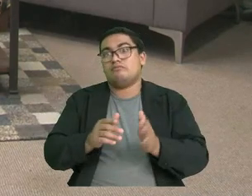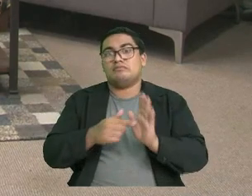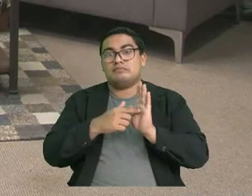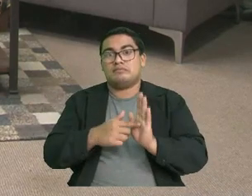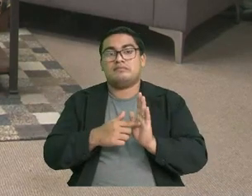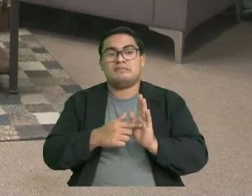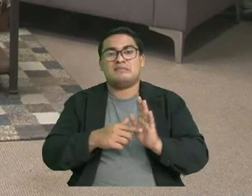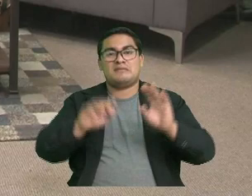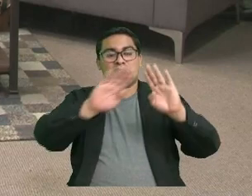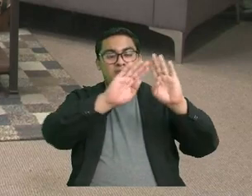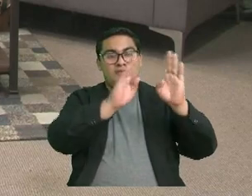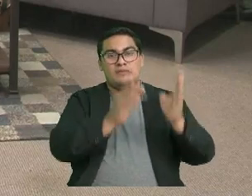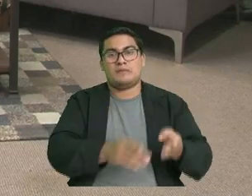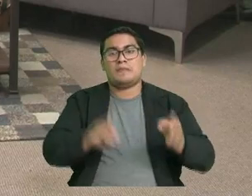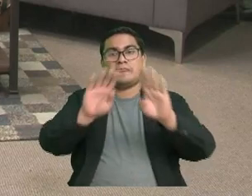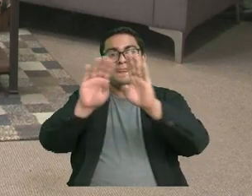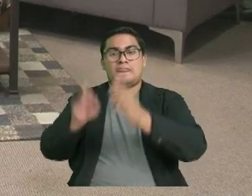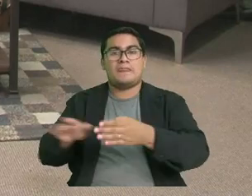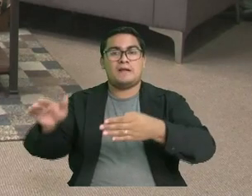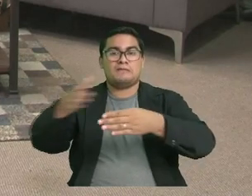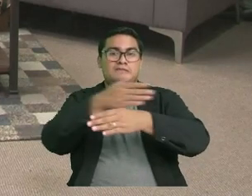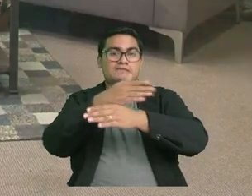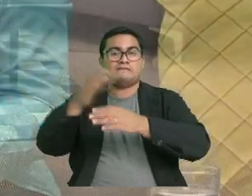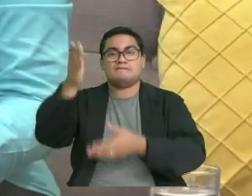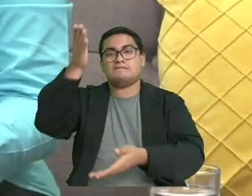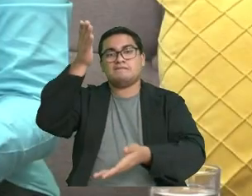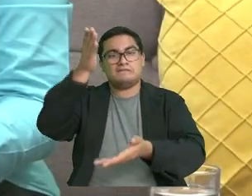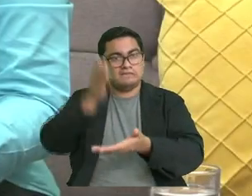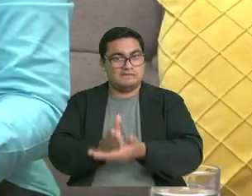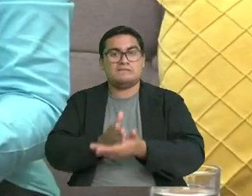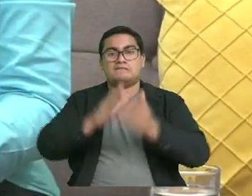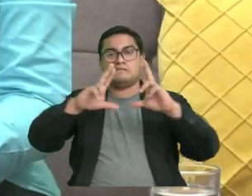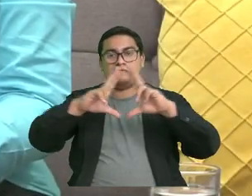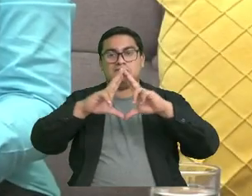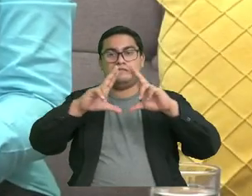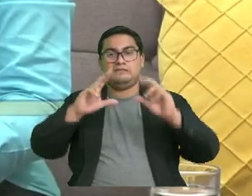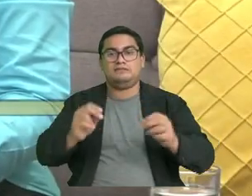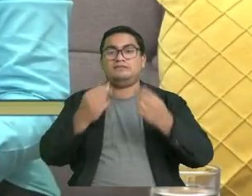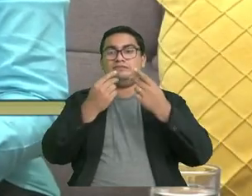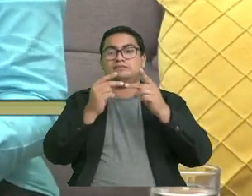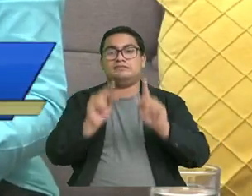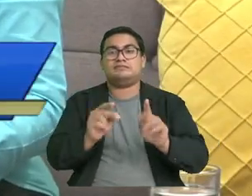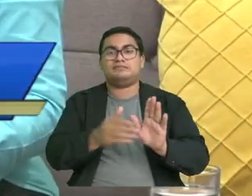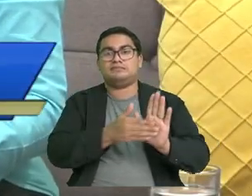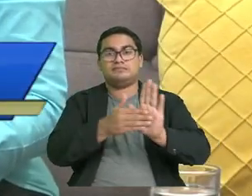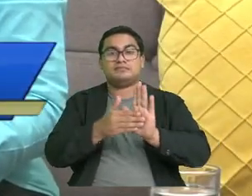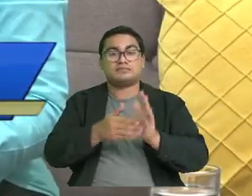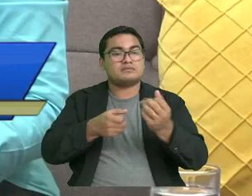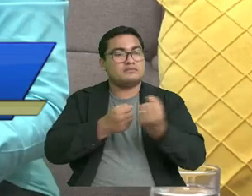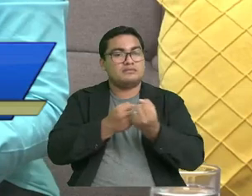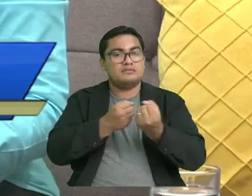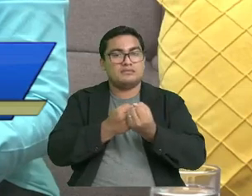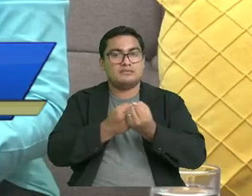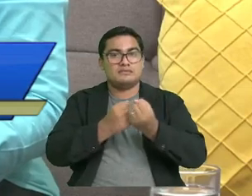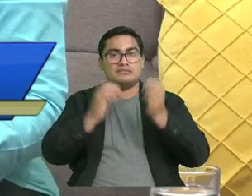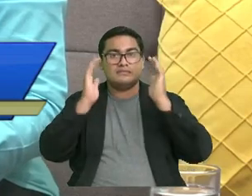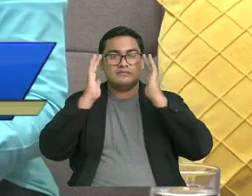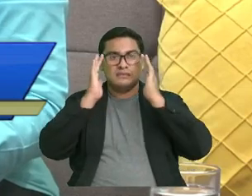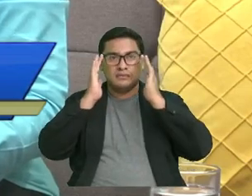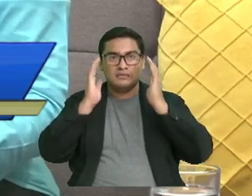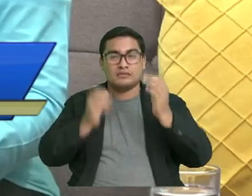está decidiendo. Las mujeres estamos decidiendo en este país, pero en el modelo de complementariedad.